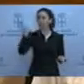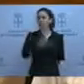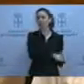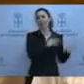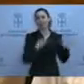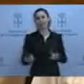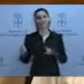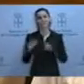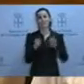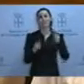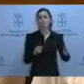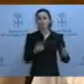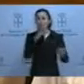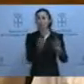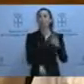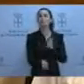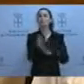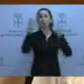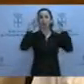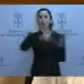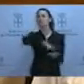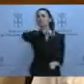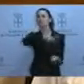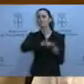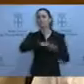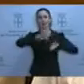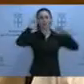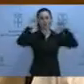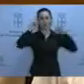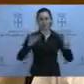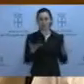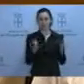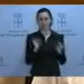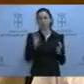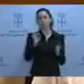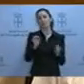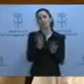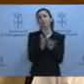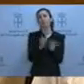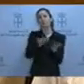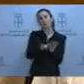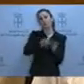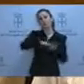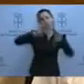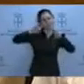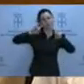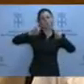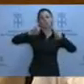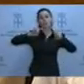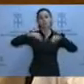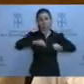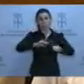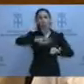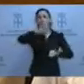objeto para poder impartir formación homologada al profesorado, para que los cursos de lengua dirigidos a maestros de gallego asturiano tengan